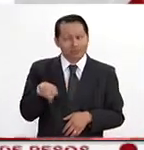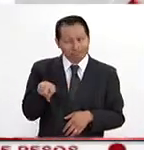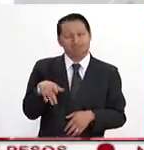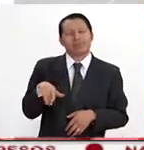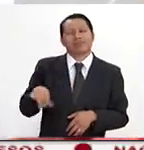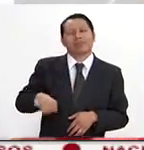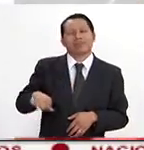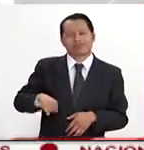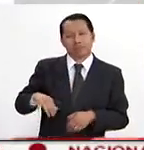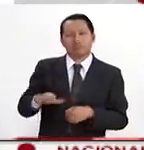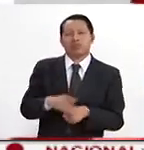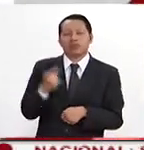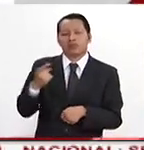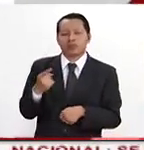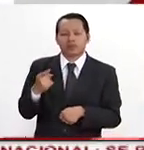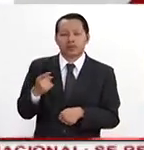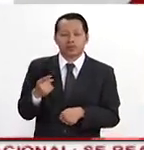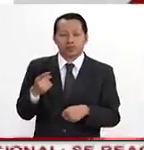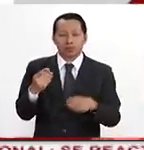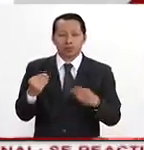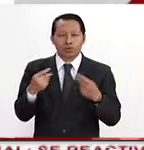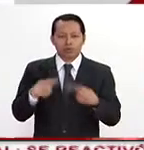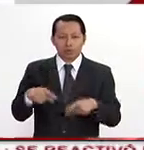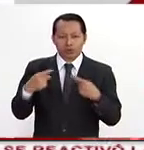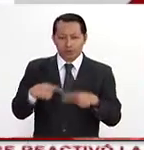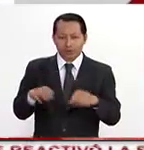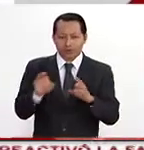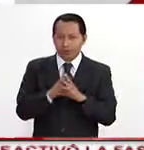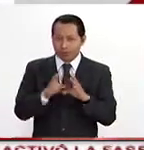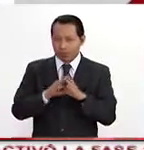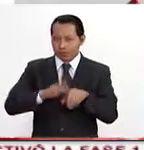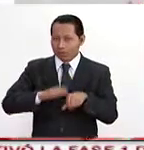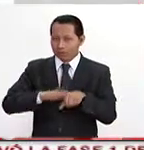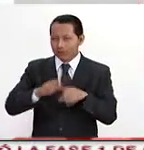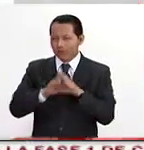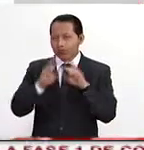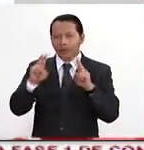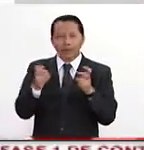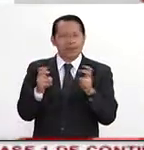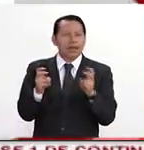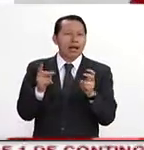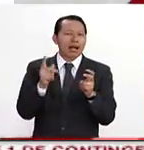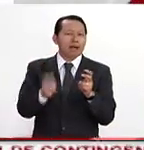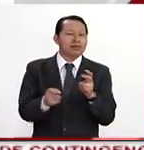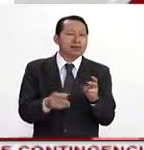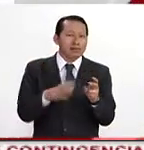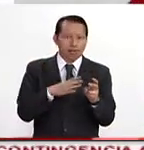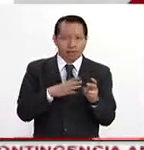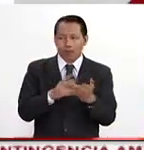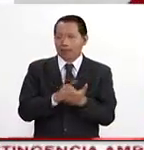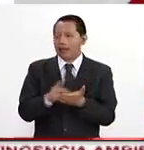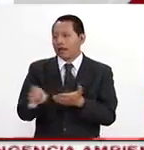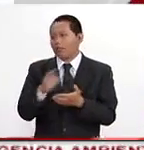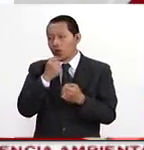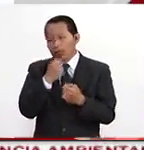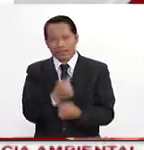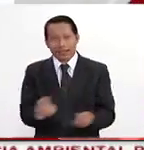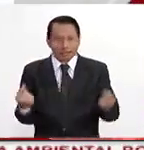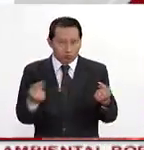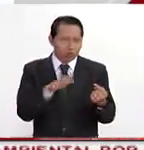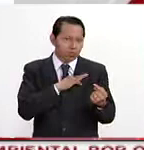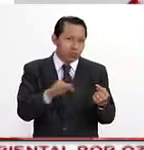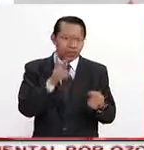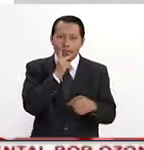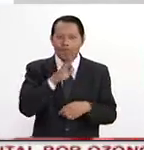porque mucha gente la aborda más como un tema de el derecho de los niños a tener